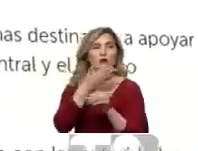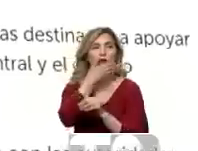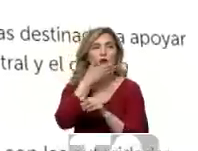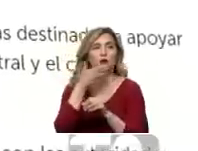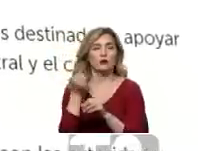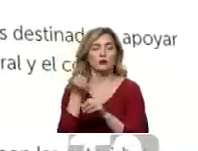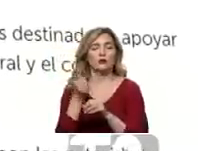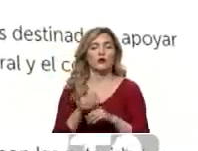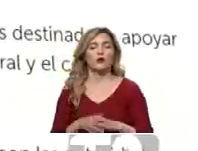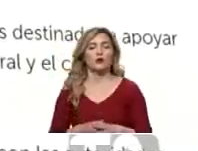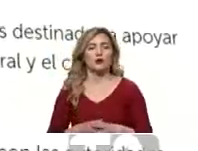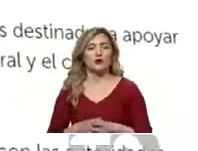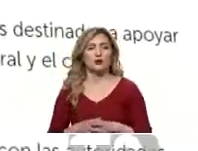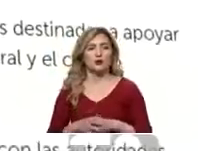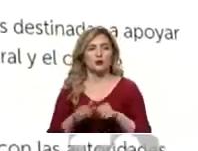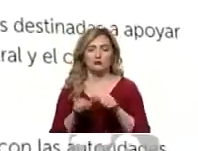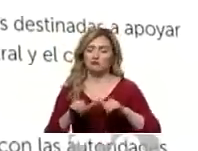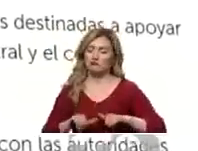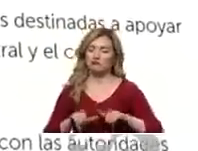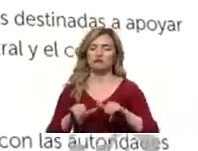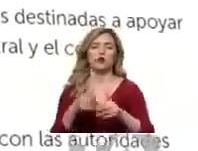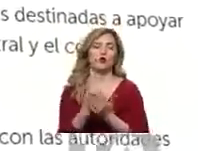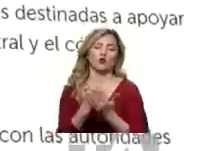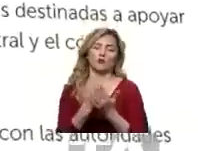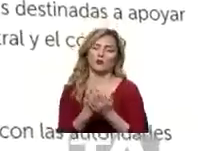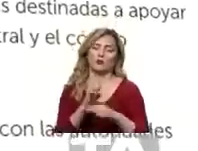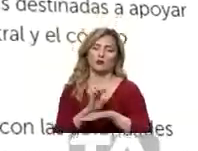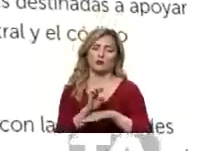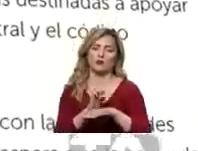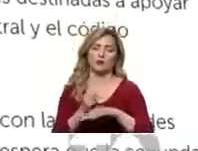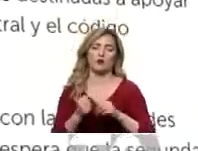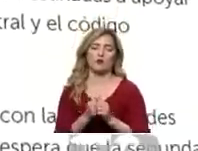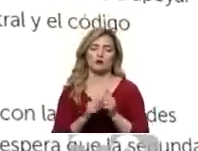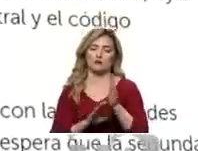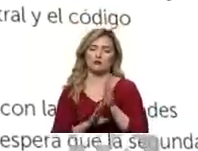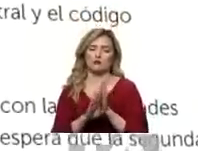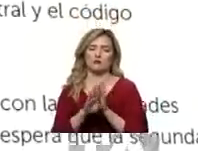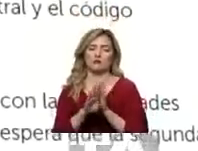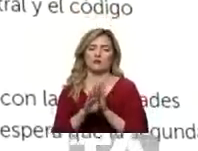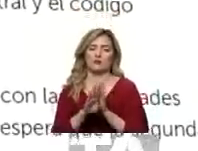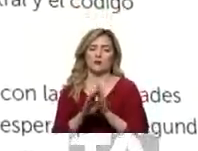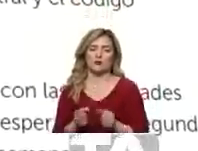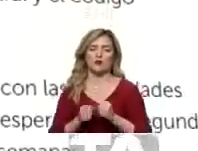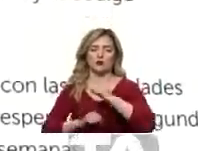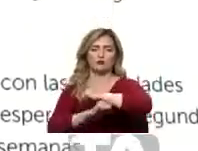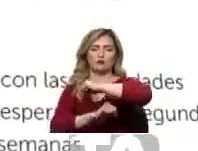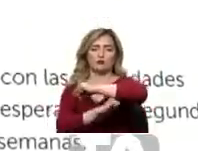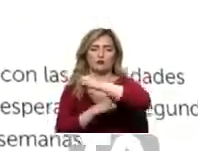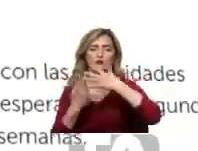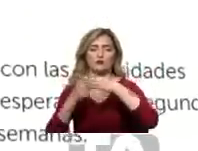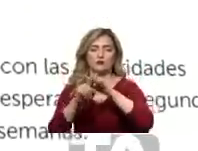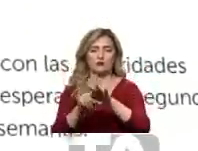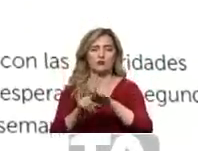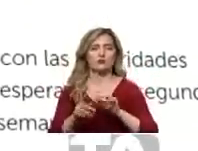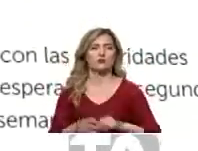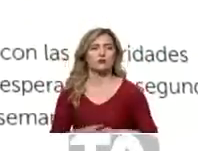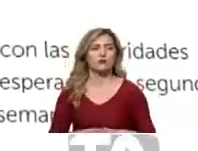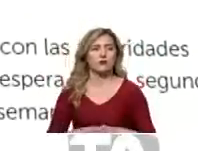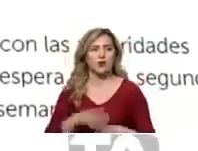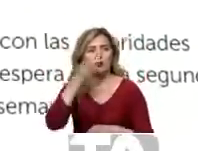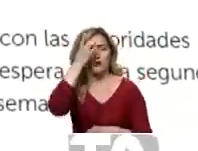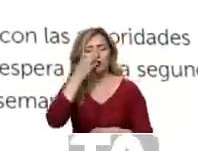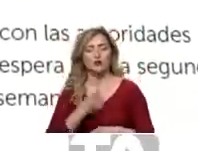la resiliencia y la sostenibilidad de la economía ecuatoriana y fomentar un crecimiento sólido e inclusivo. El anuncio incluyó